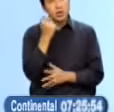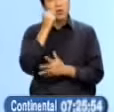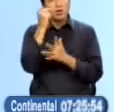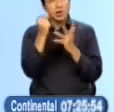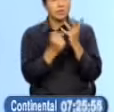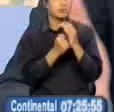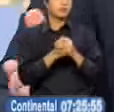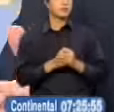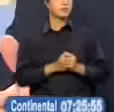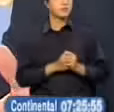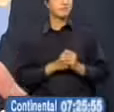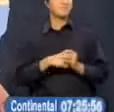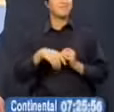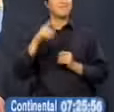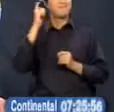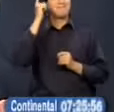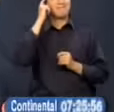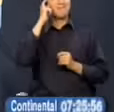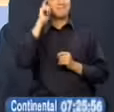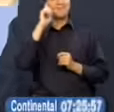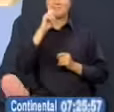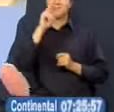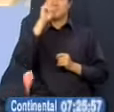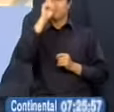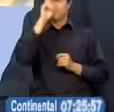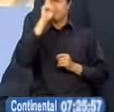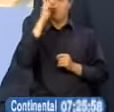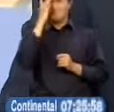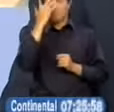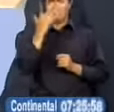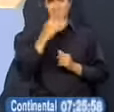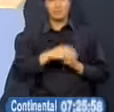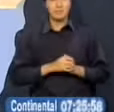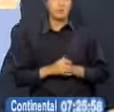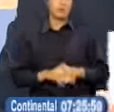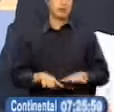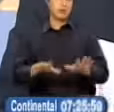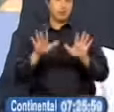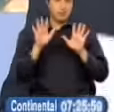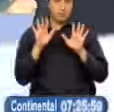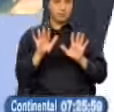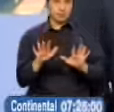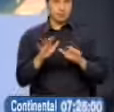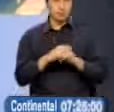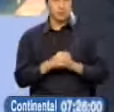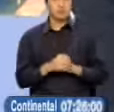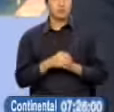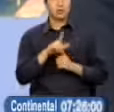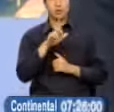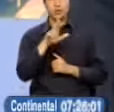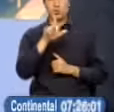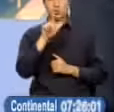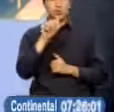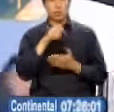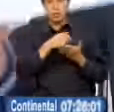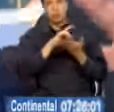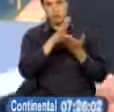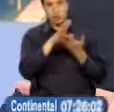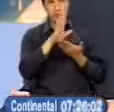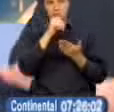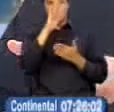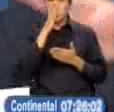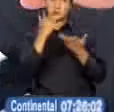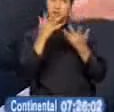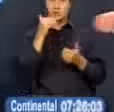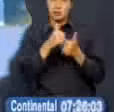que lo que parecería que esto fuera una tomadura de pelo por la siguiente razón a ver y hay que sacar a lula de la seta política porque es el que más